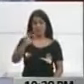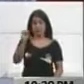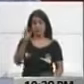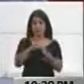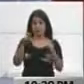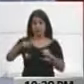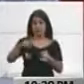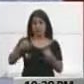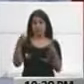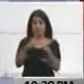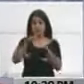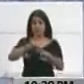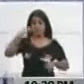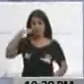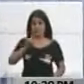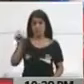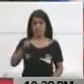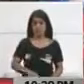FAN.